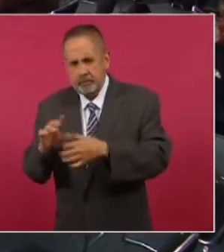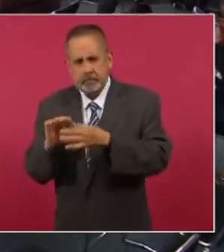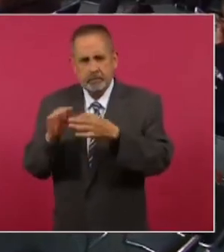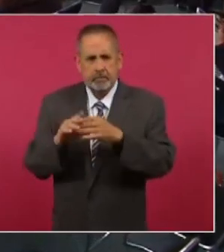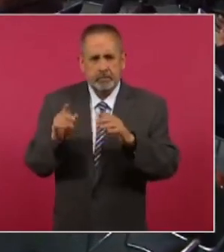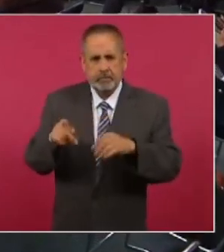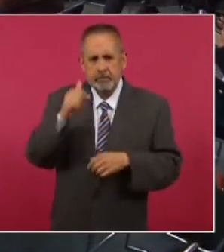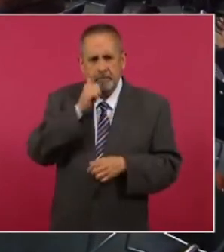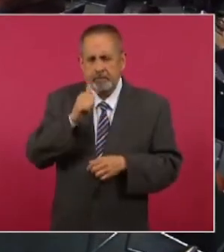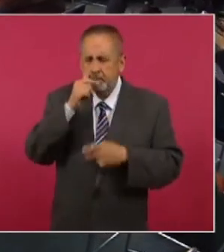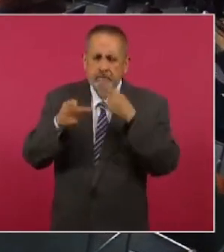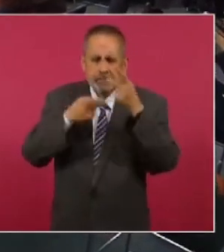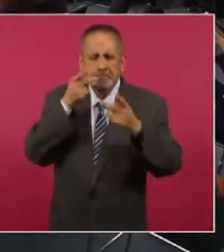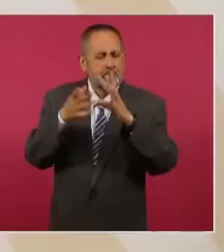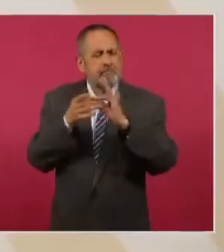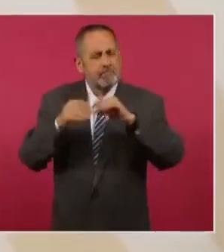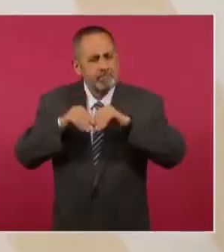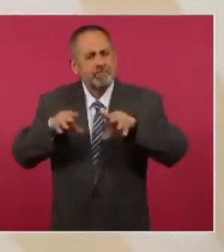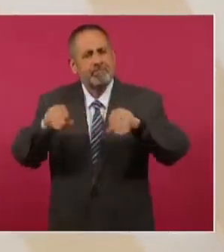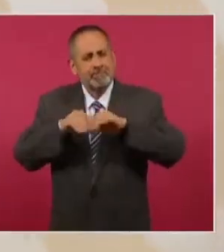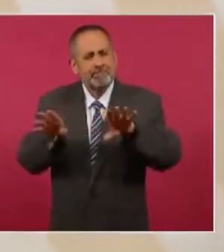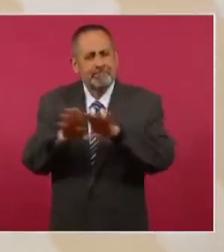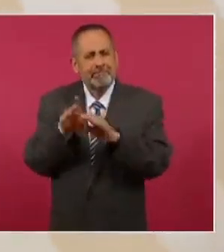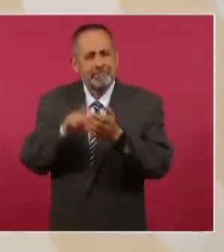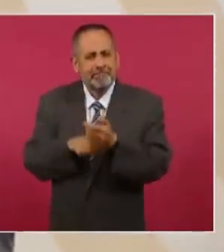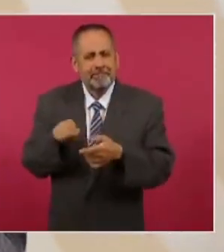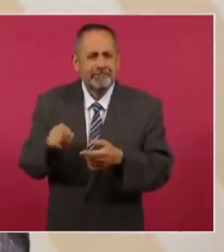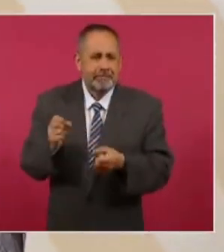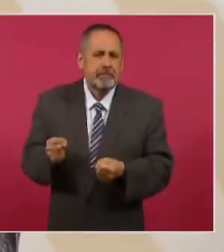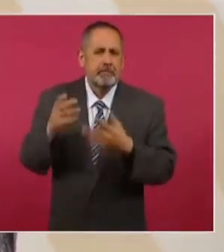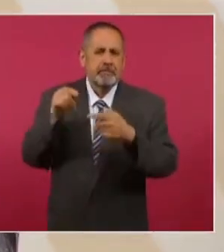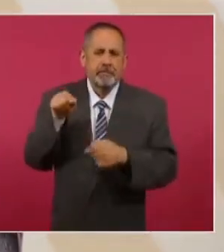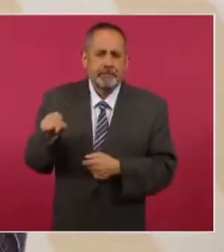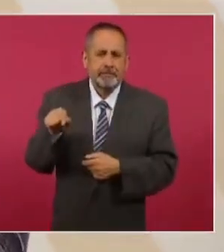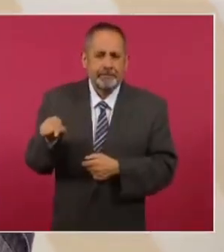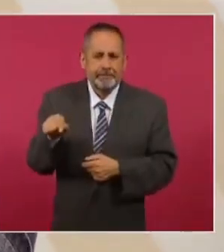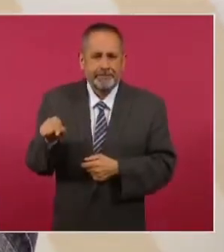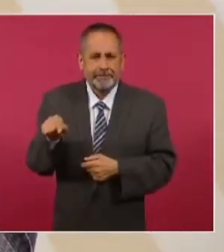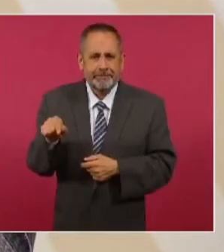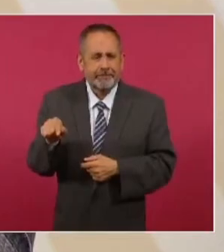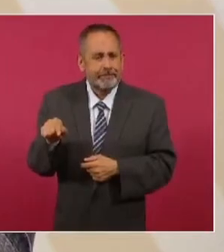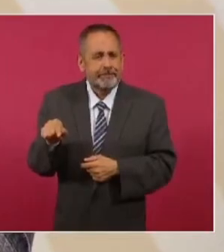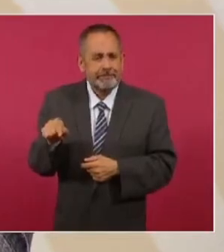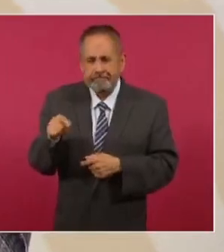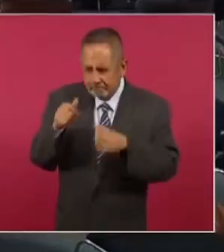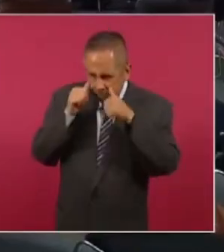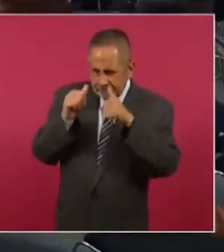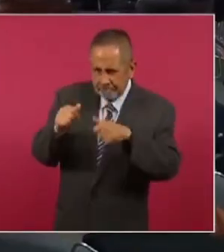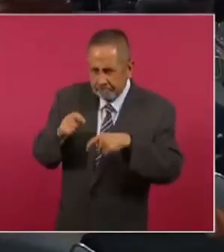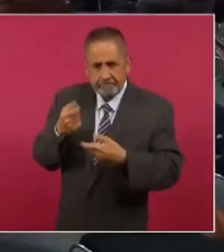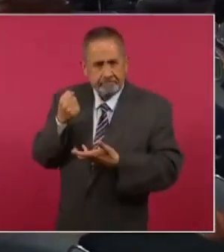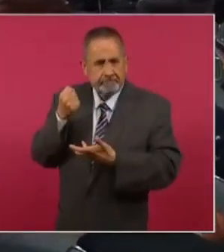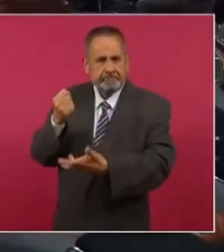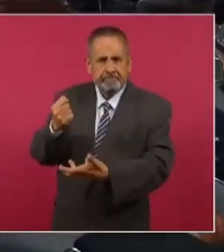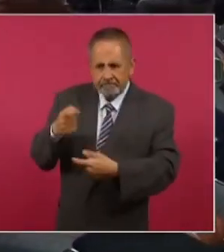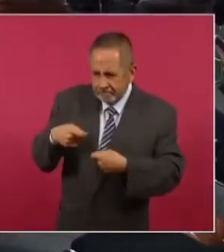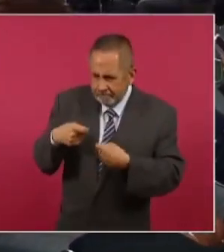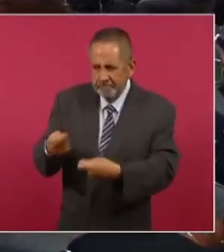todo el tiempo habla de eso este de cuánto se está destinando